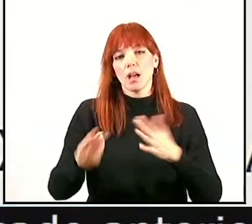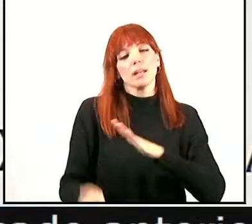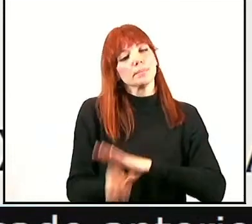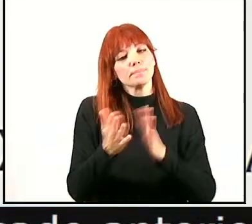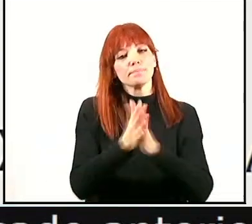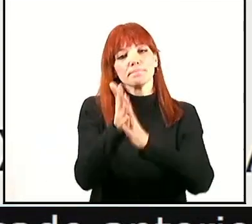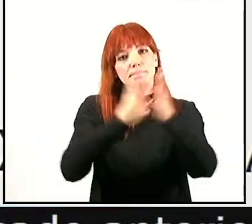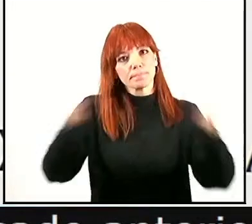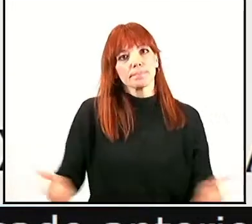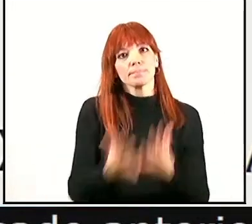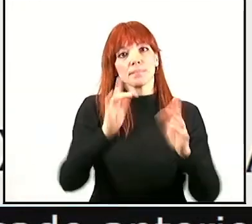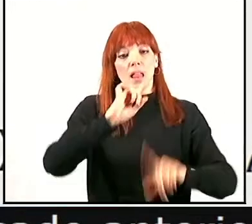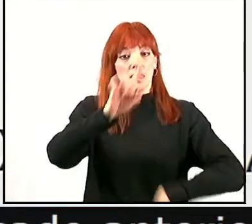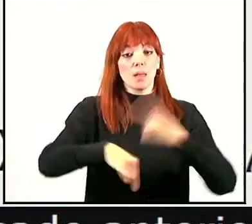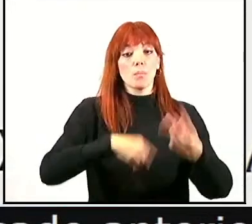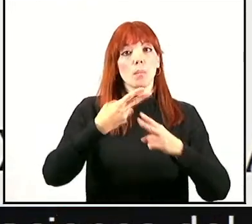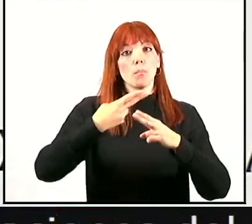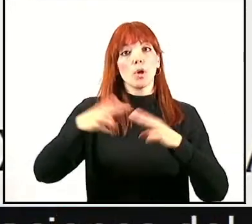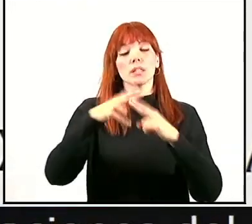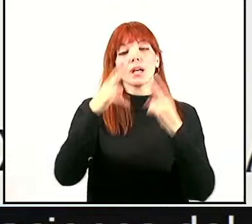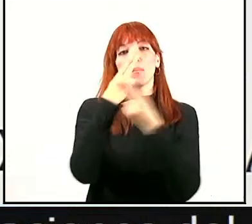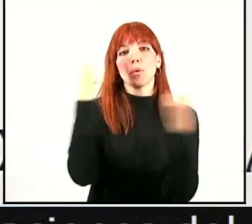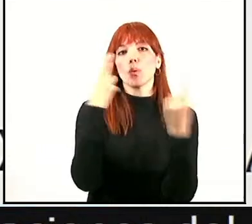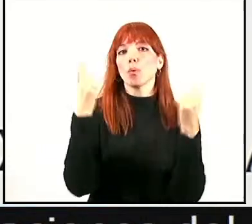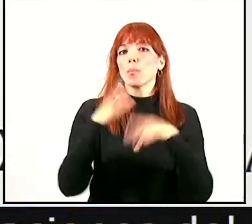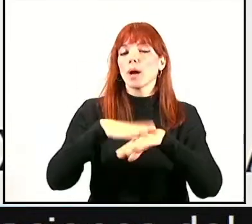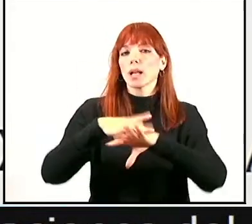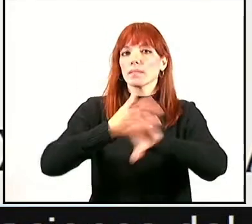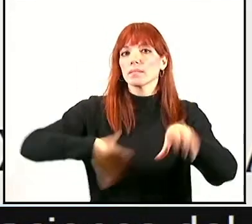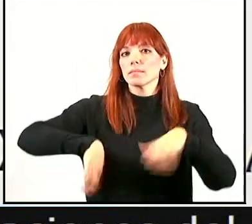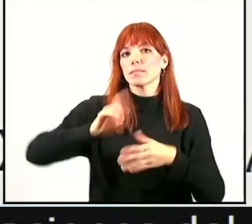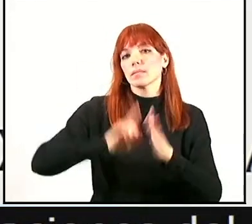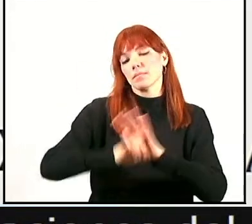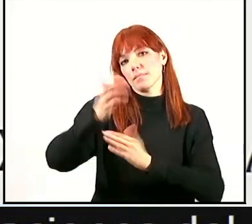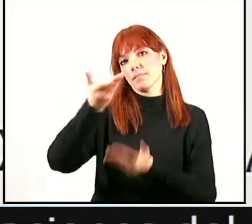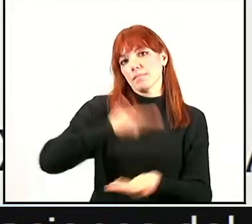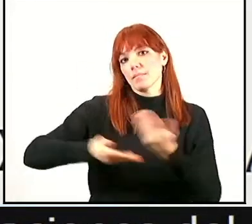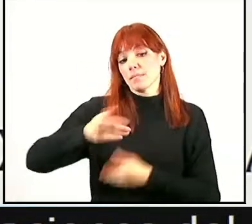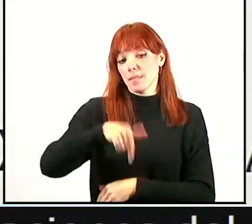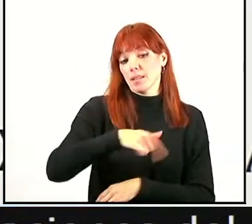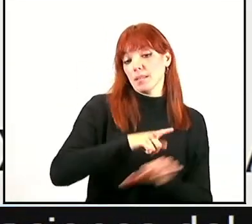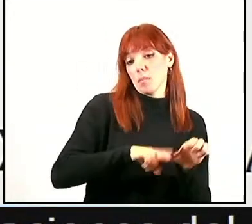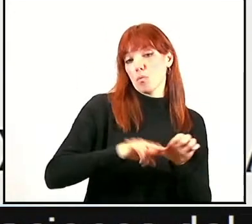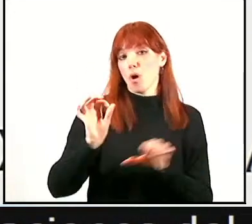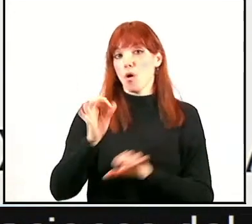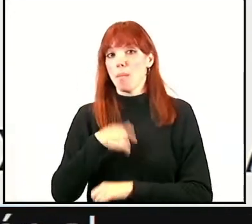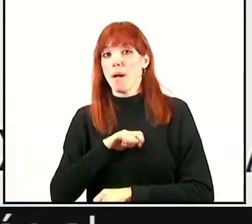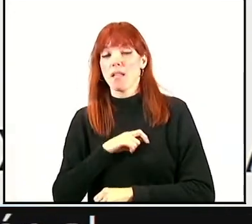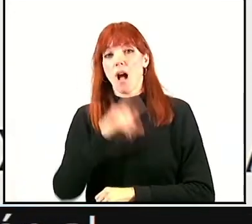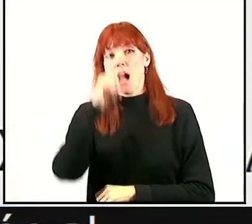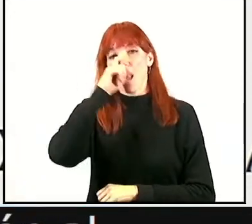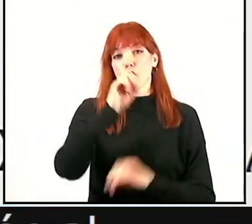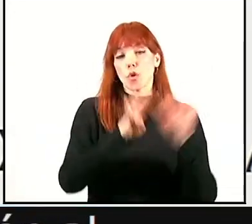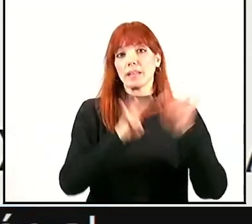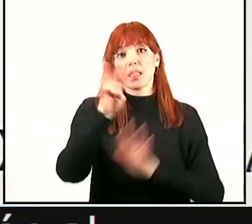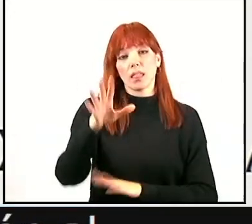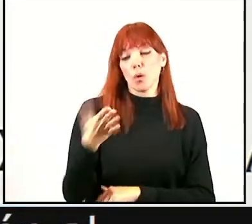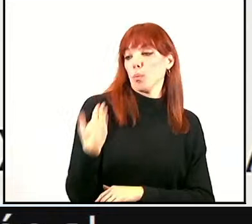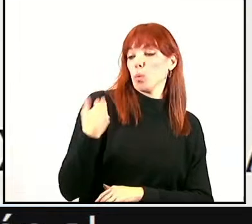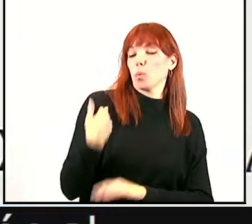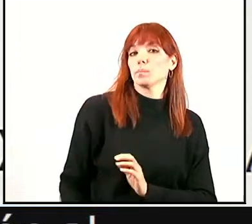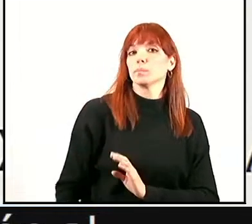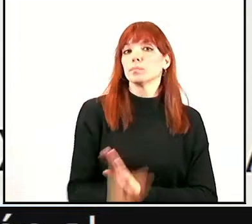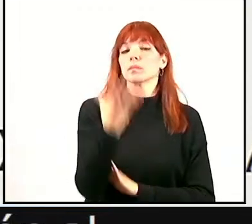lo que fueron después las políticas públicas de cooperación al desarrollo en Extremadura y en España. Fíjense, en el año 95 se creó